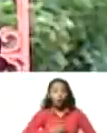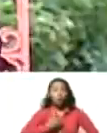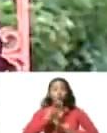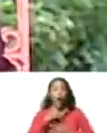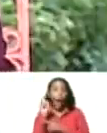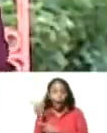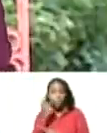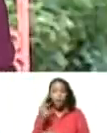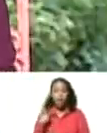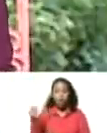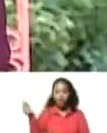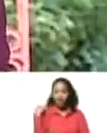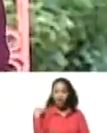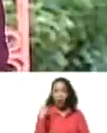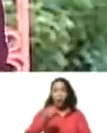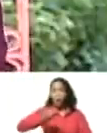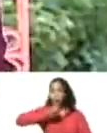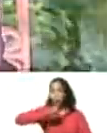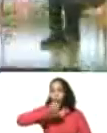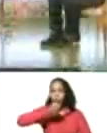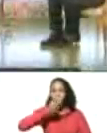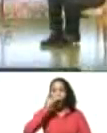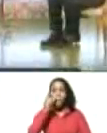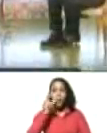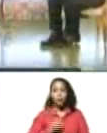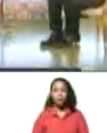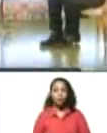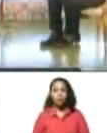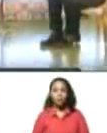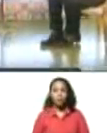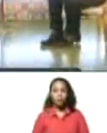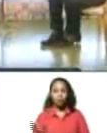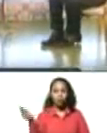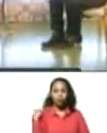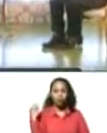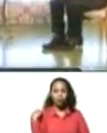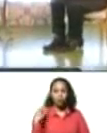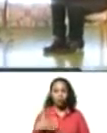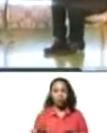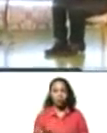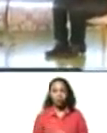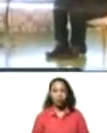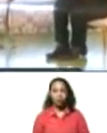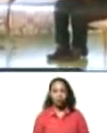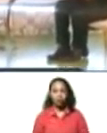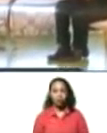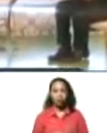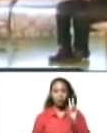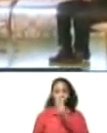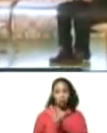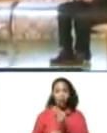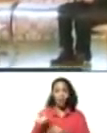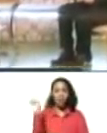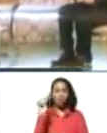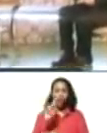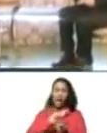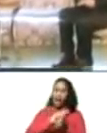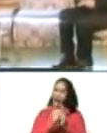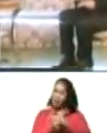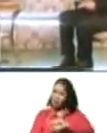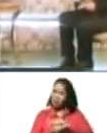me dijo, el periodista Ghassan, me dijo que veía a Venezuela muy cambiada.